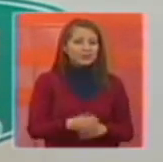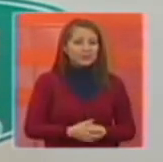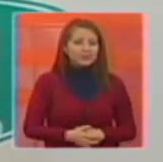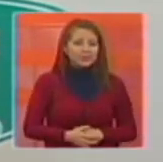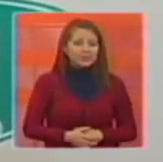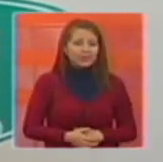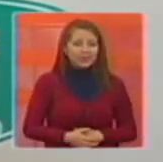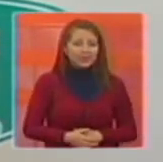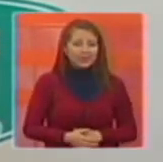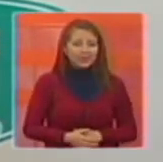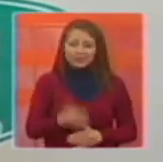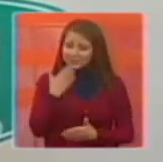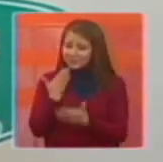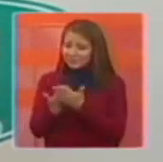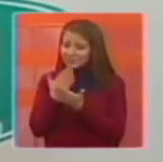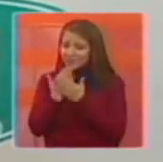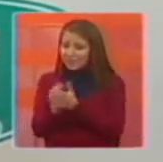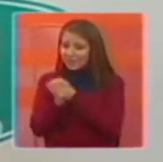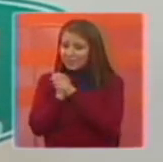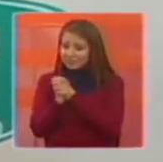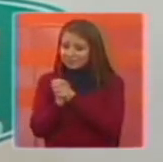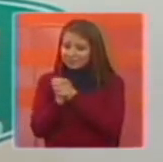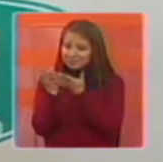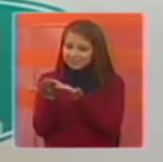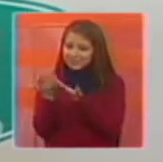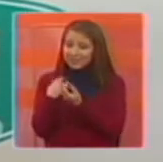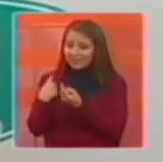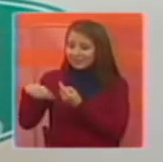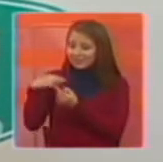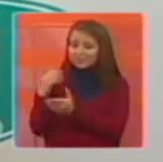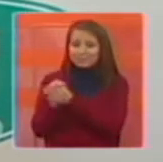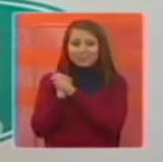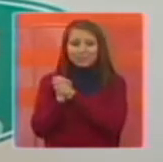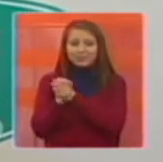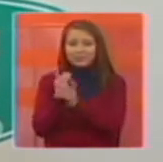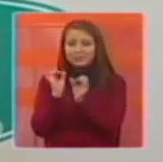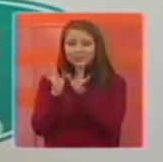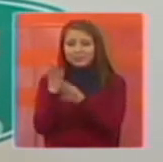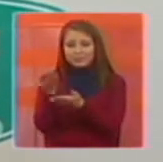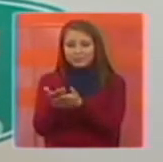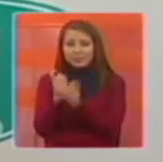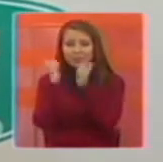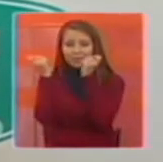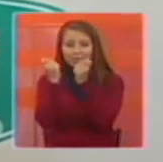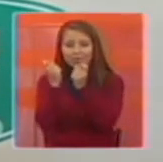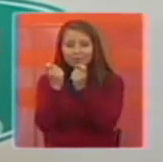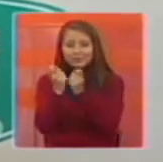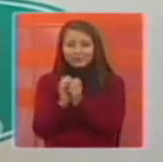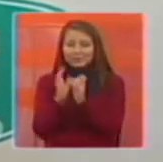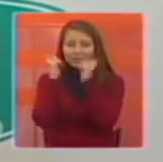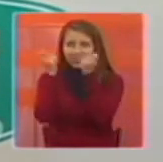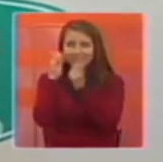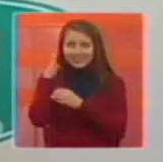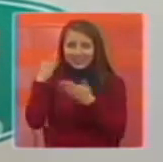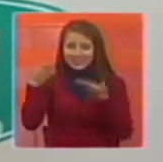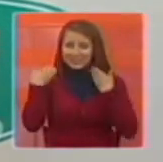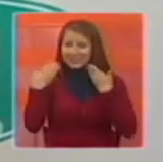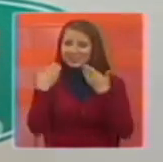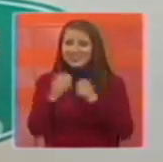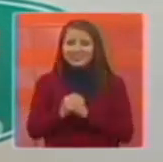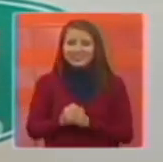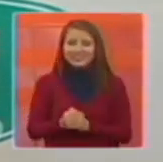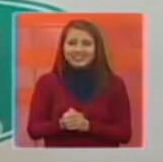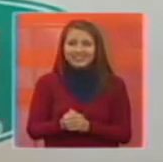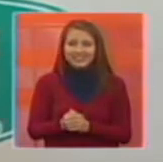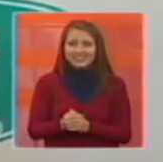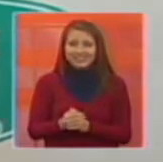Muchas gracias, se le felicita muchísimo desde acá. Felicidades por las fiestas de Cuenca, de Guayaquil. Ah, de Guayaquil, sí, la